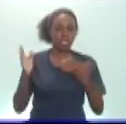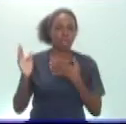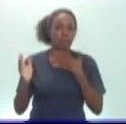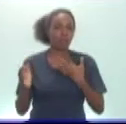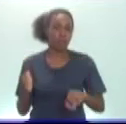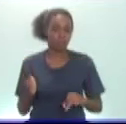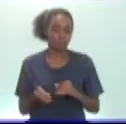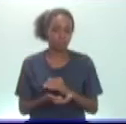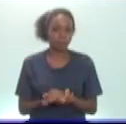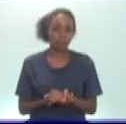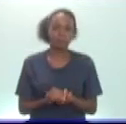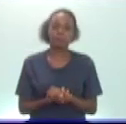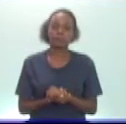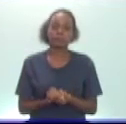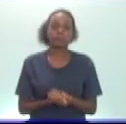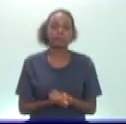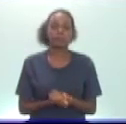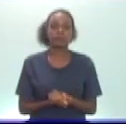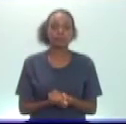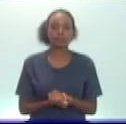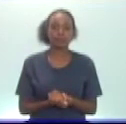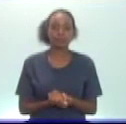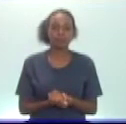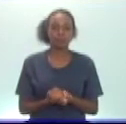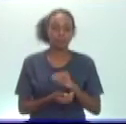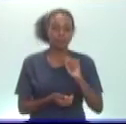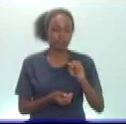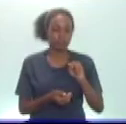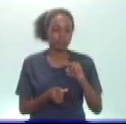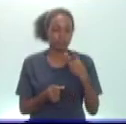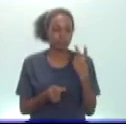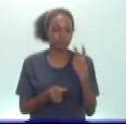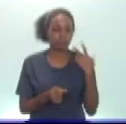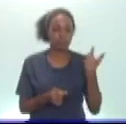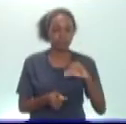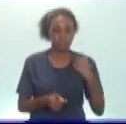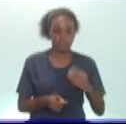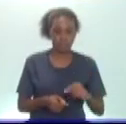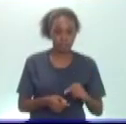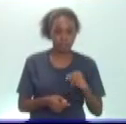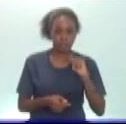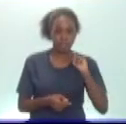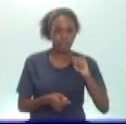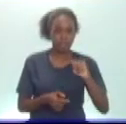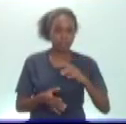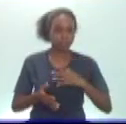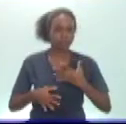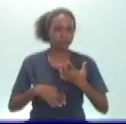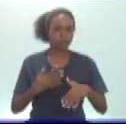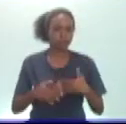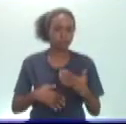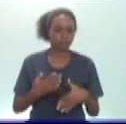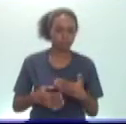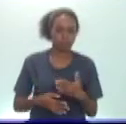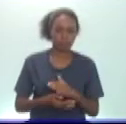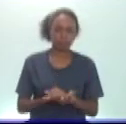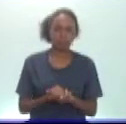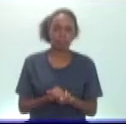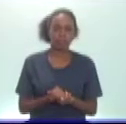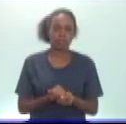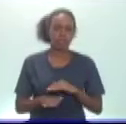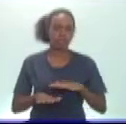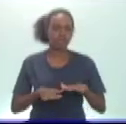muestro. En este caso, este segundo ejercicio, estamos en presencia de un problema. Una